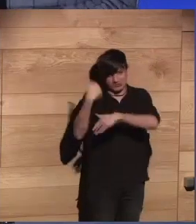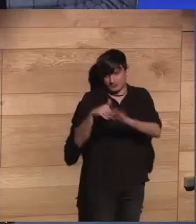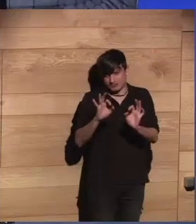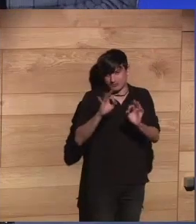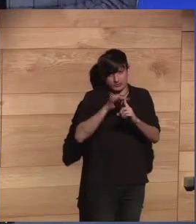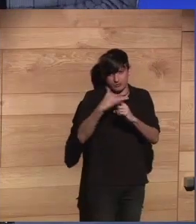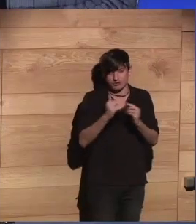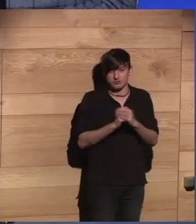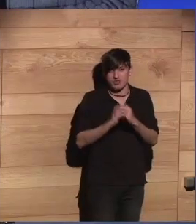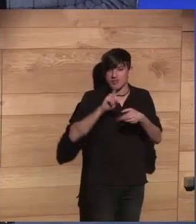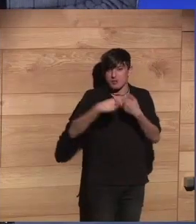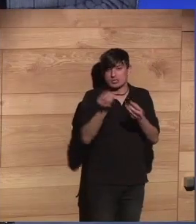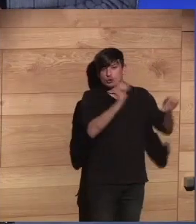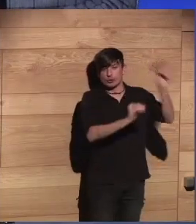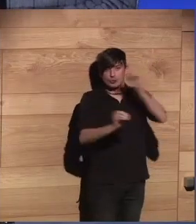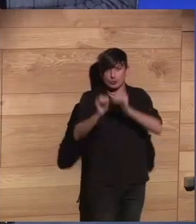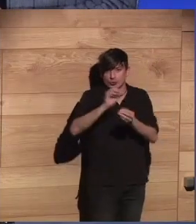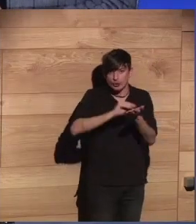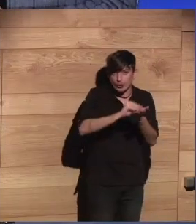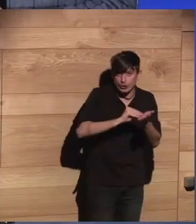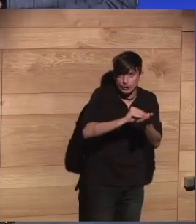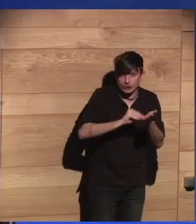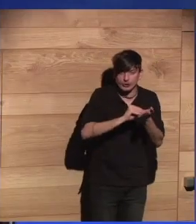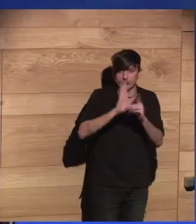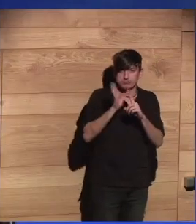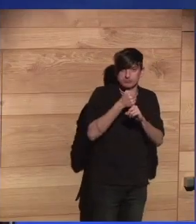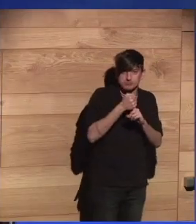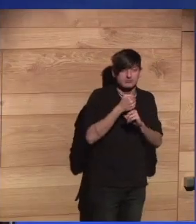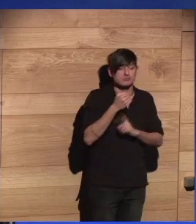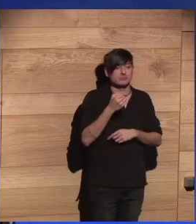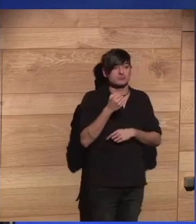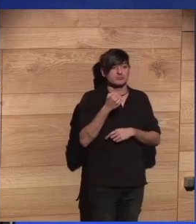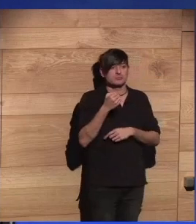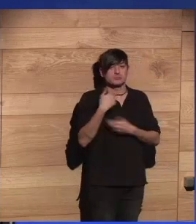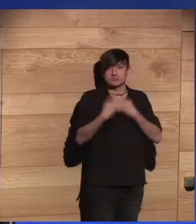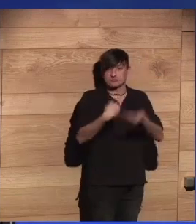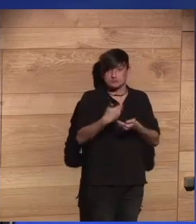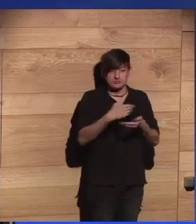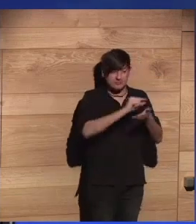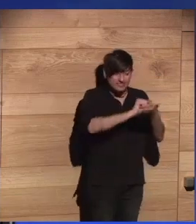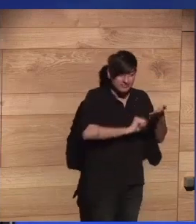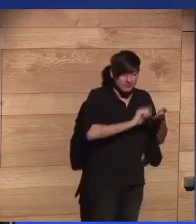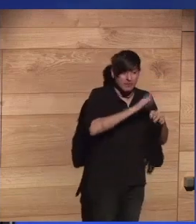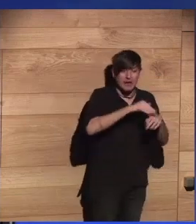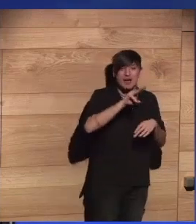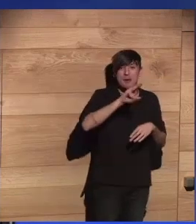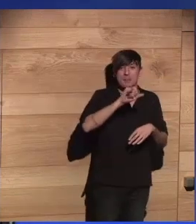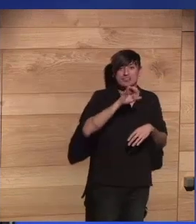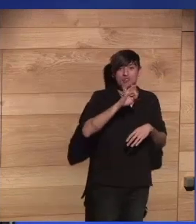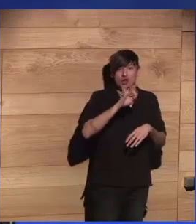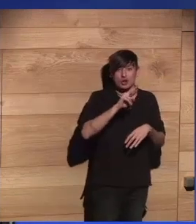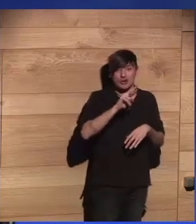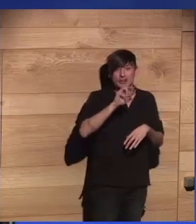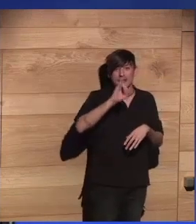momento, que después se han ido solucionando con el tiempo, pero cuando lo estrenan, además que está escrito para Pastora Imperio, el